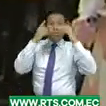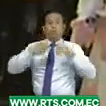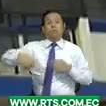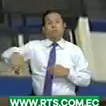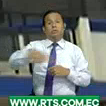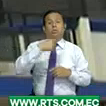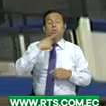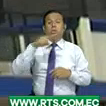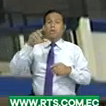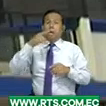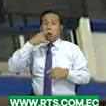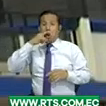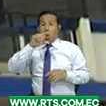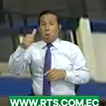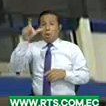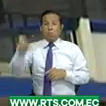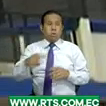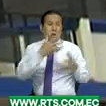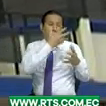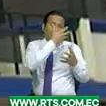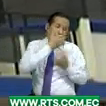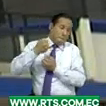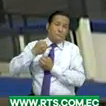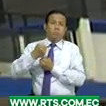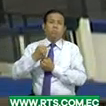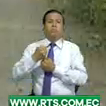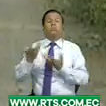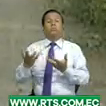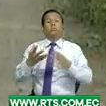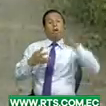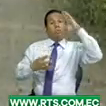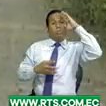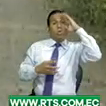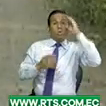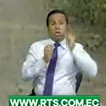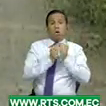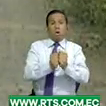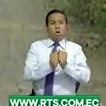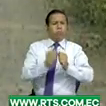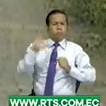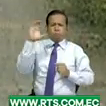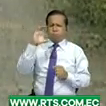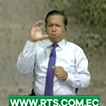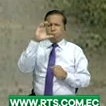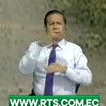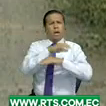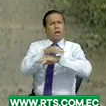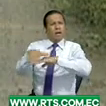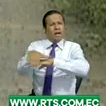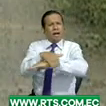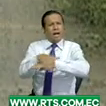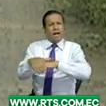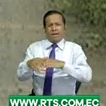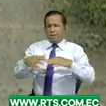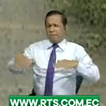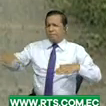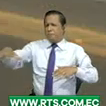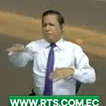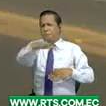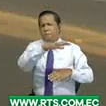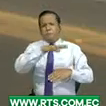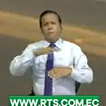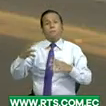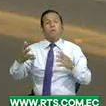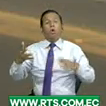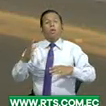familiar. Pidieron apoyo a la Policía Nacional y con la DINAPEN iniciaron el rastreo por estas calles en la Ciudadela San Fernando 1, en